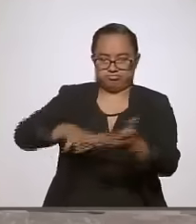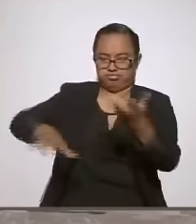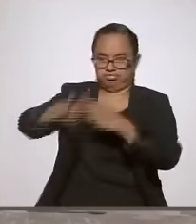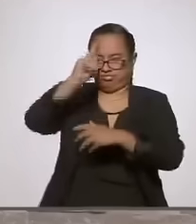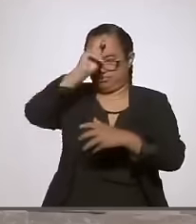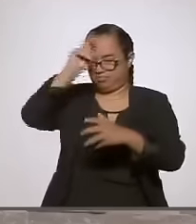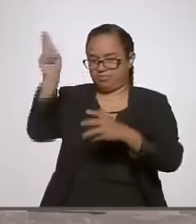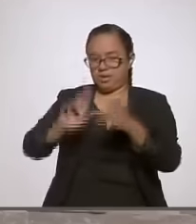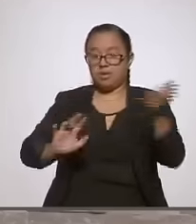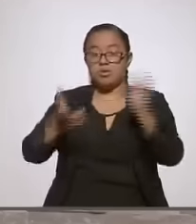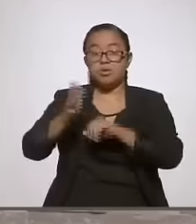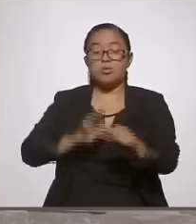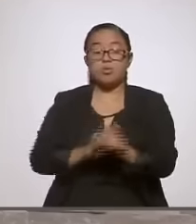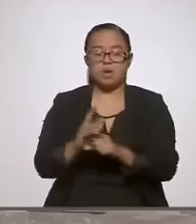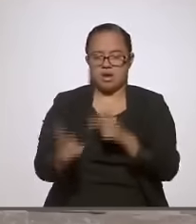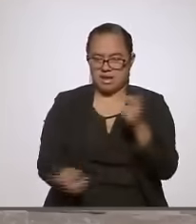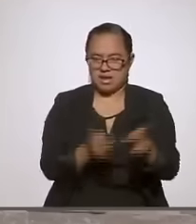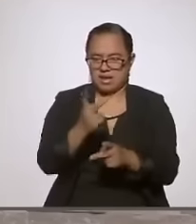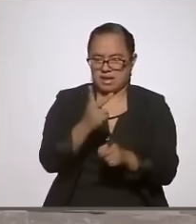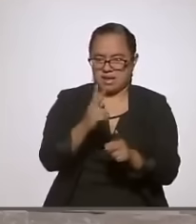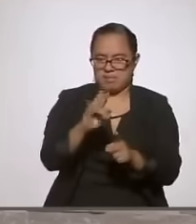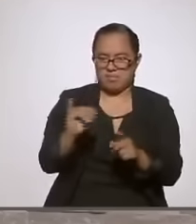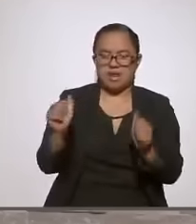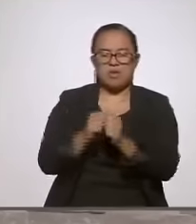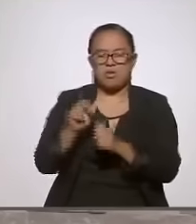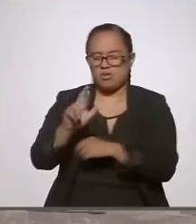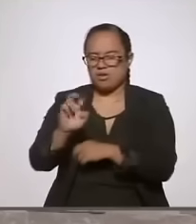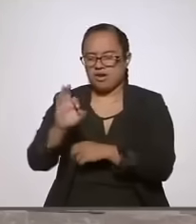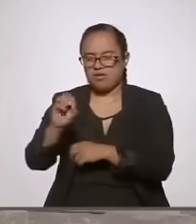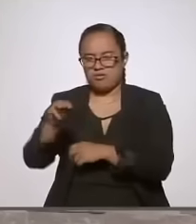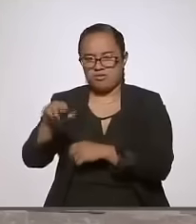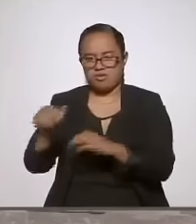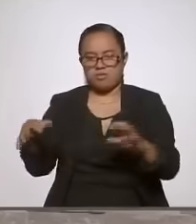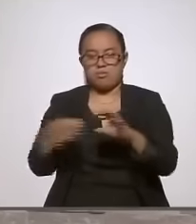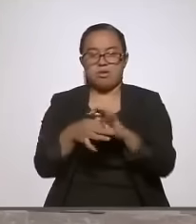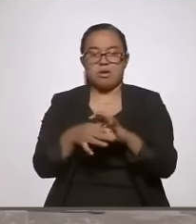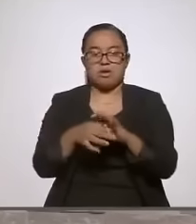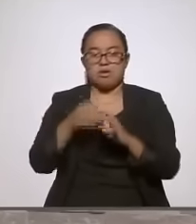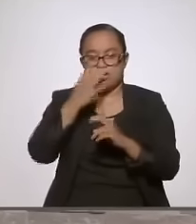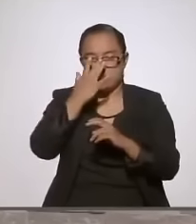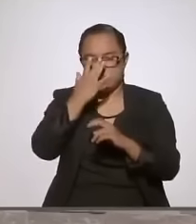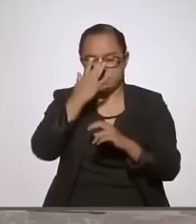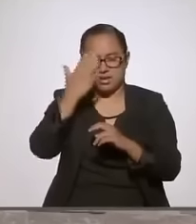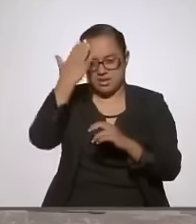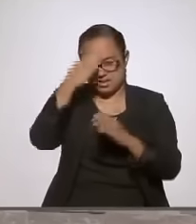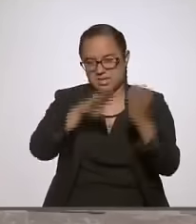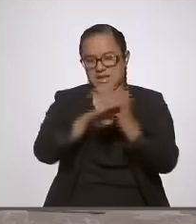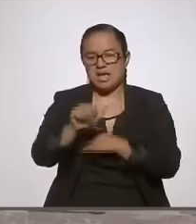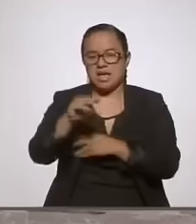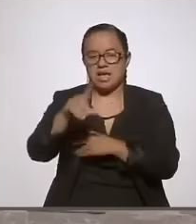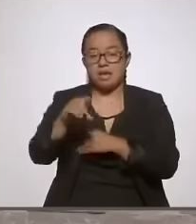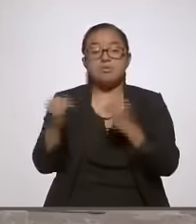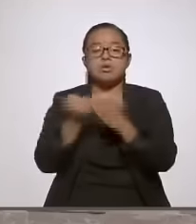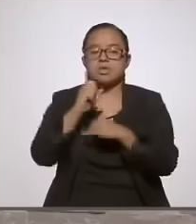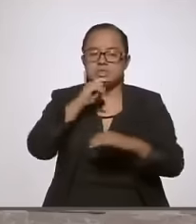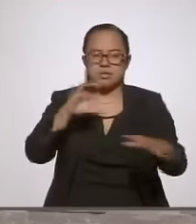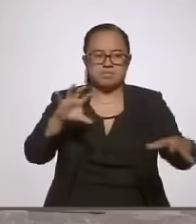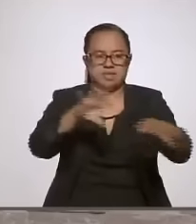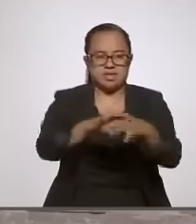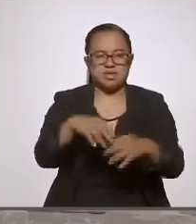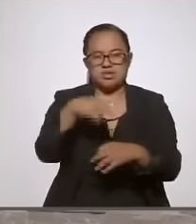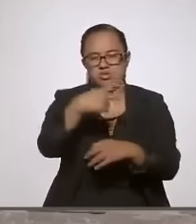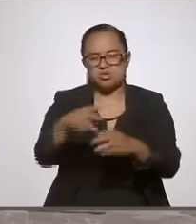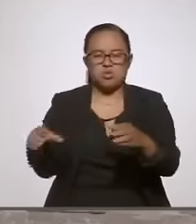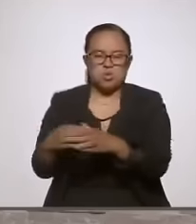escándalo fue la encuesta del periódico de reforma, que su periódico es fundamentalmente antilópez abroderista y también es muy cercano a la alta